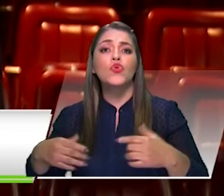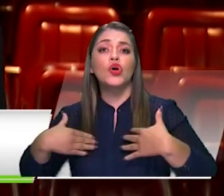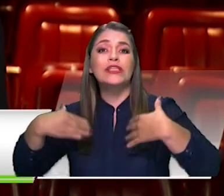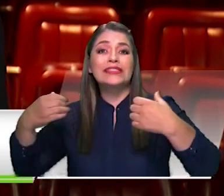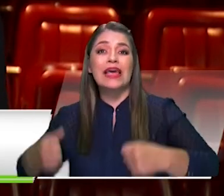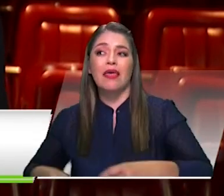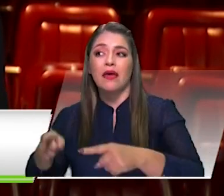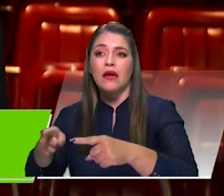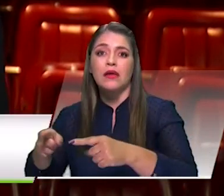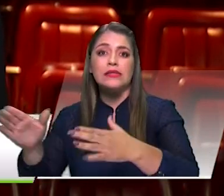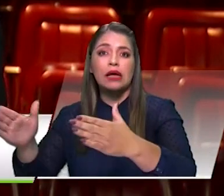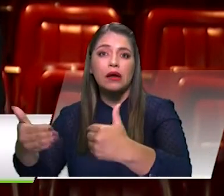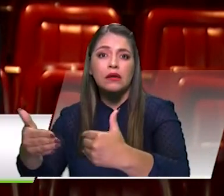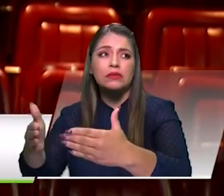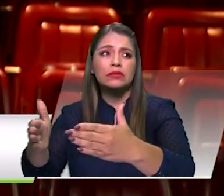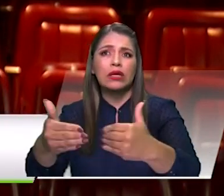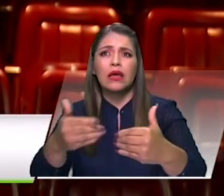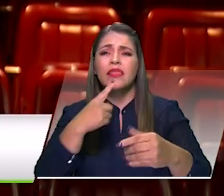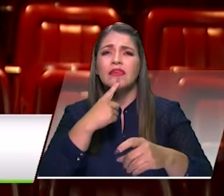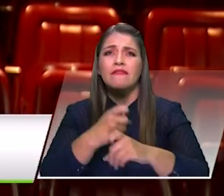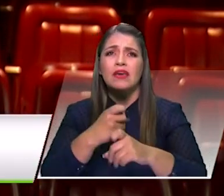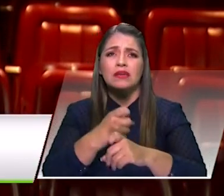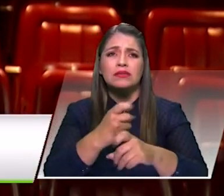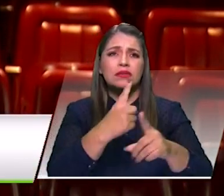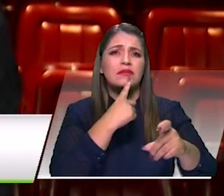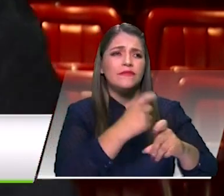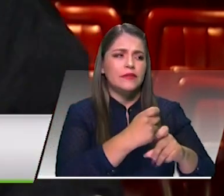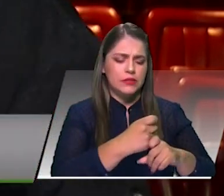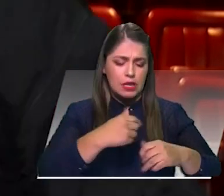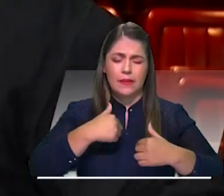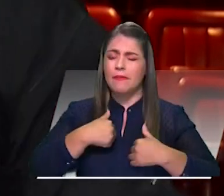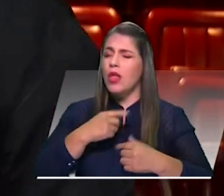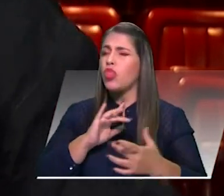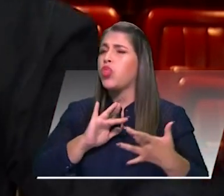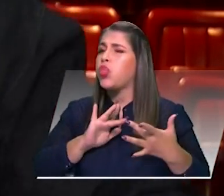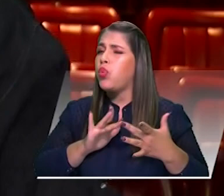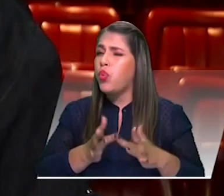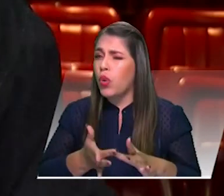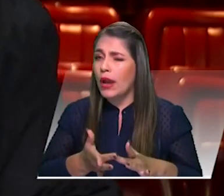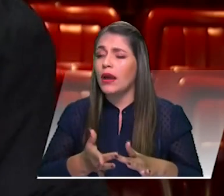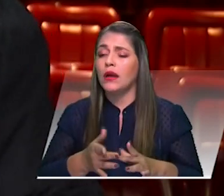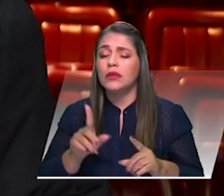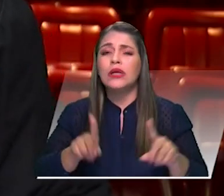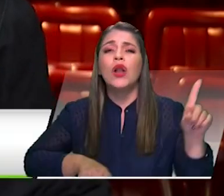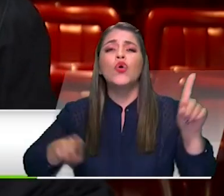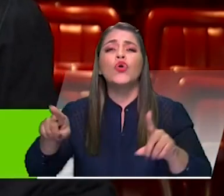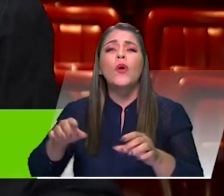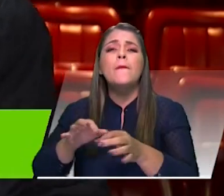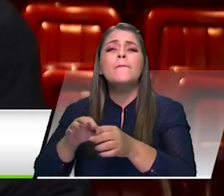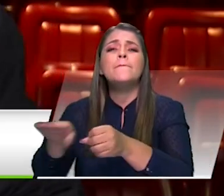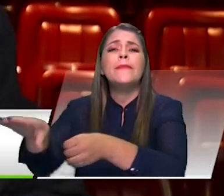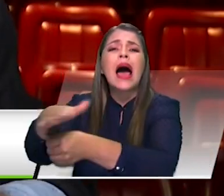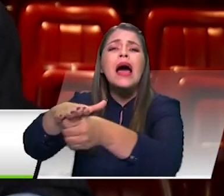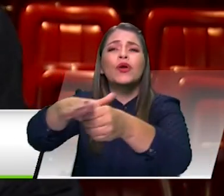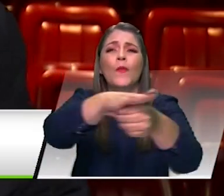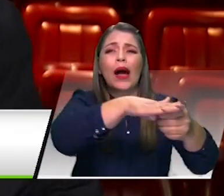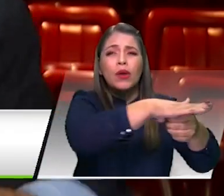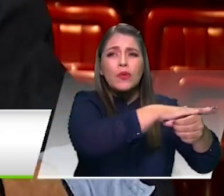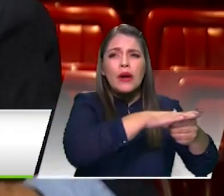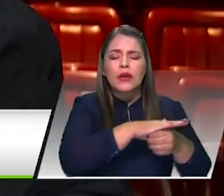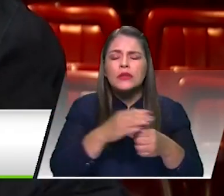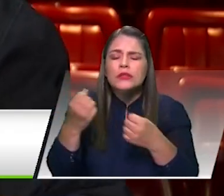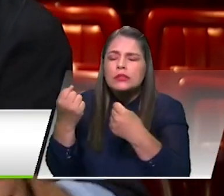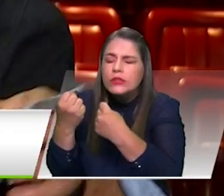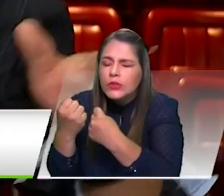en la ciudad. A mí particularmente me duelen mucho las que están en la periferia. Digamos, salas que se esfuerzan